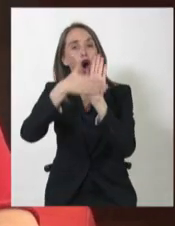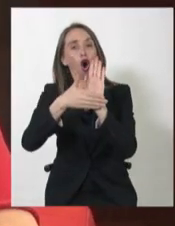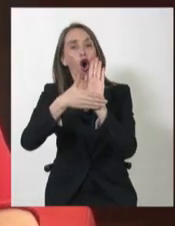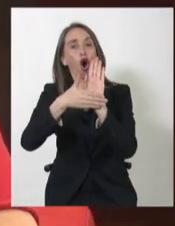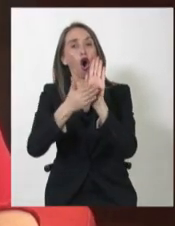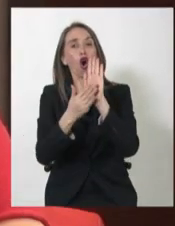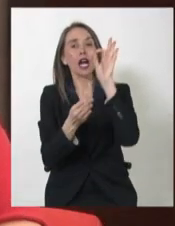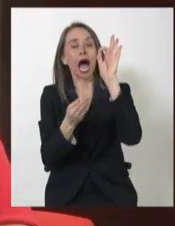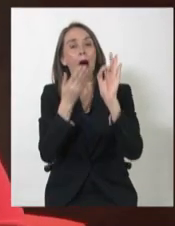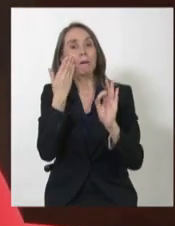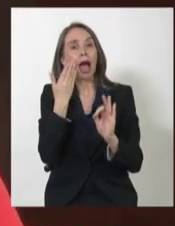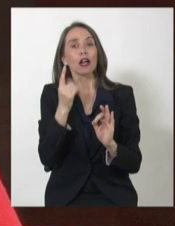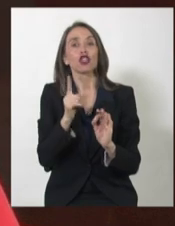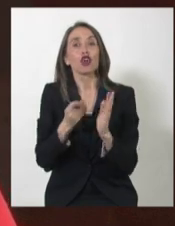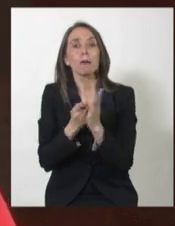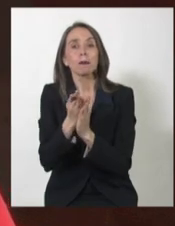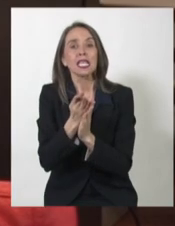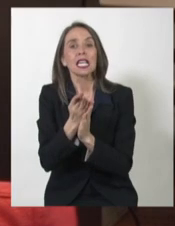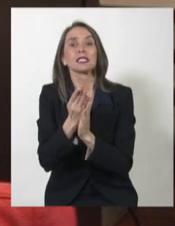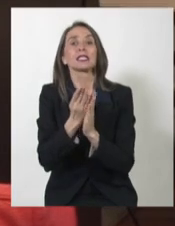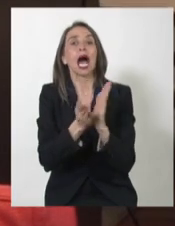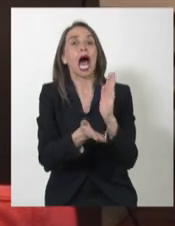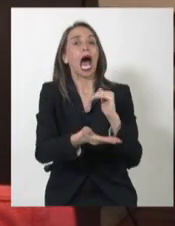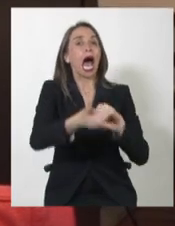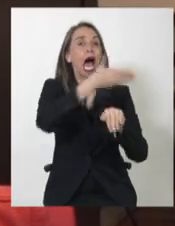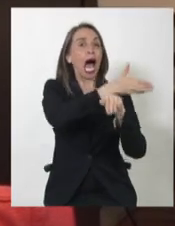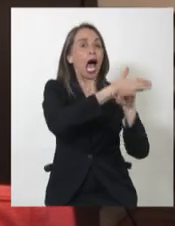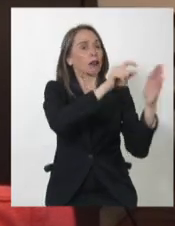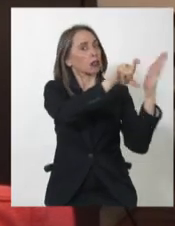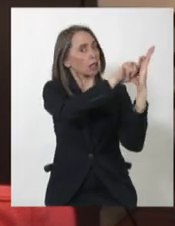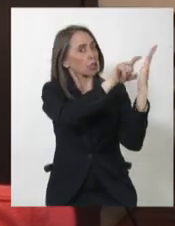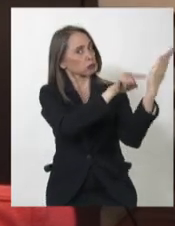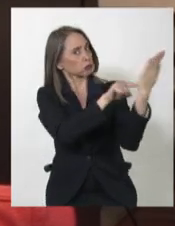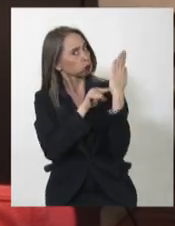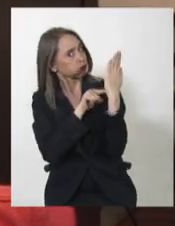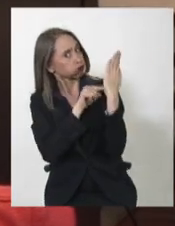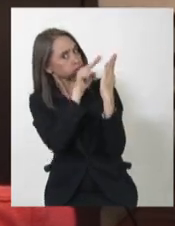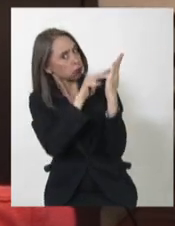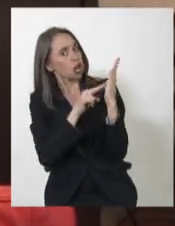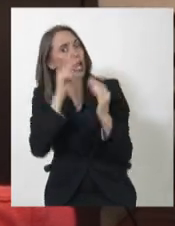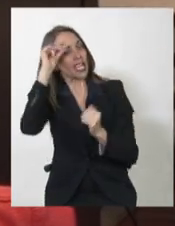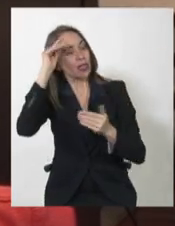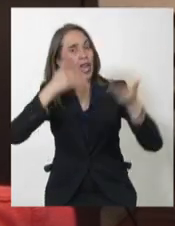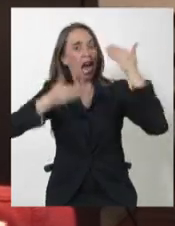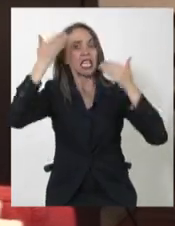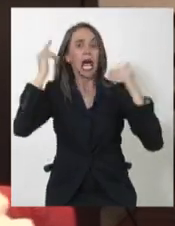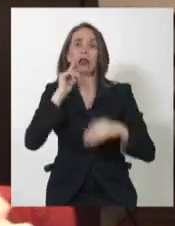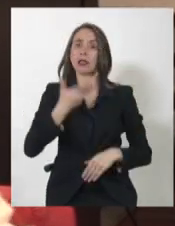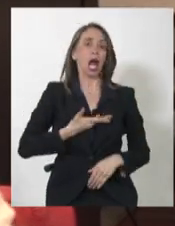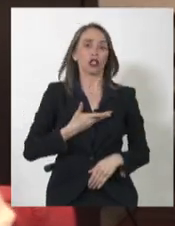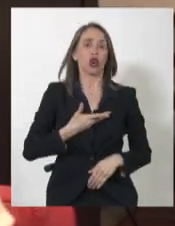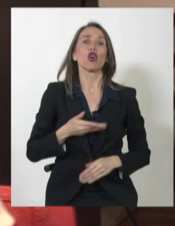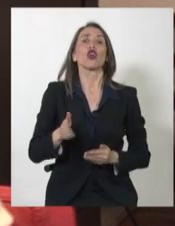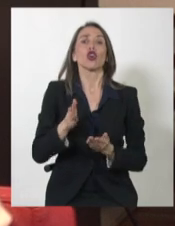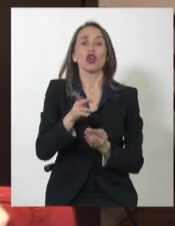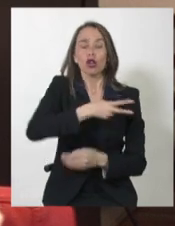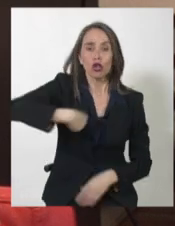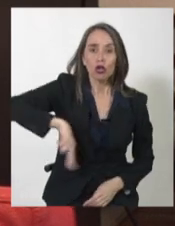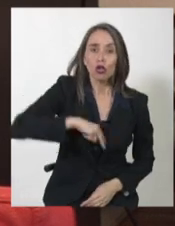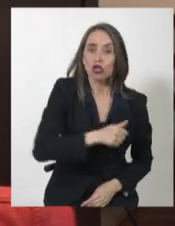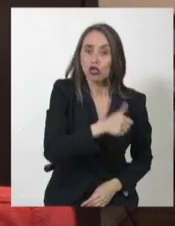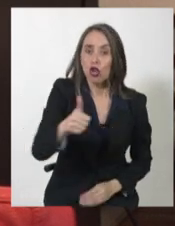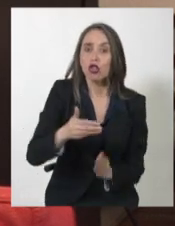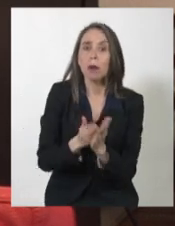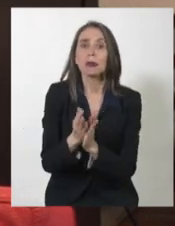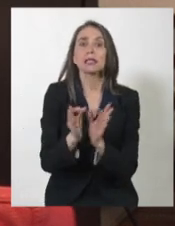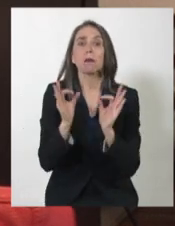a partir con un texto previo ni con ideas preconcebidas, sino que vamos a partir todo desde un mismo lugar, en